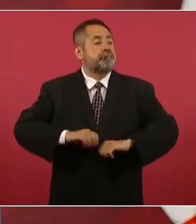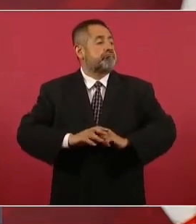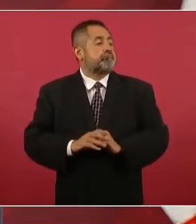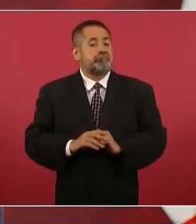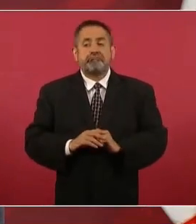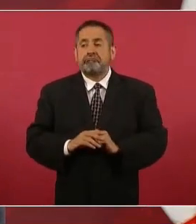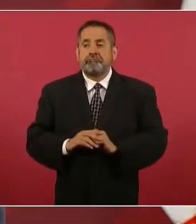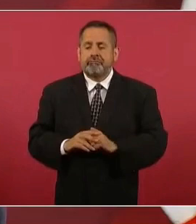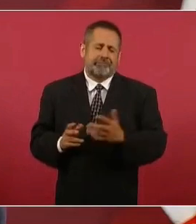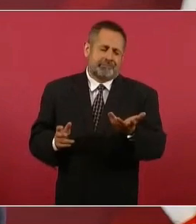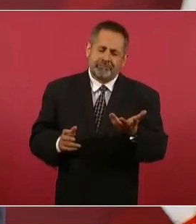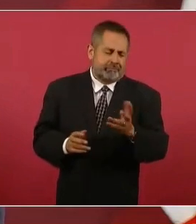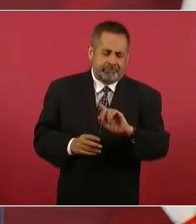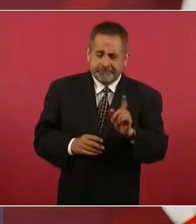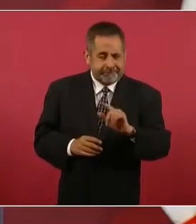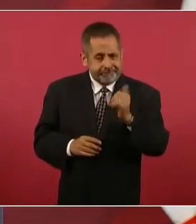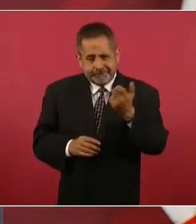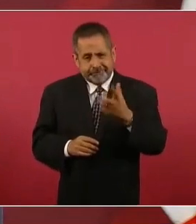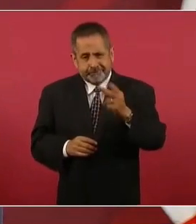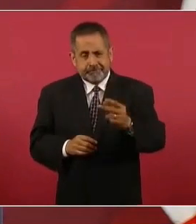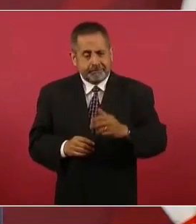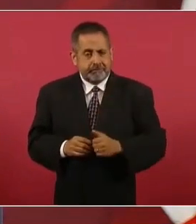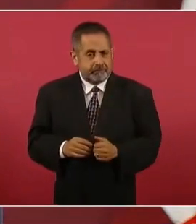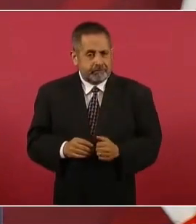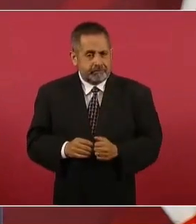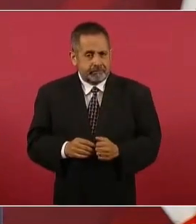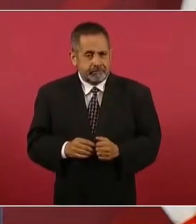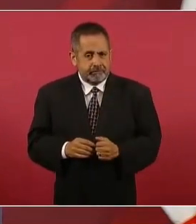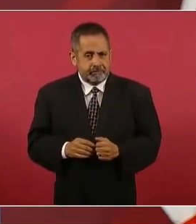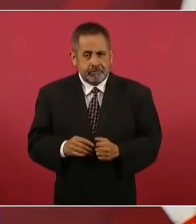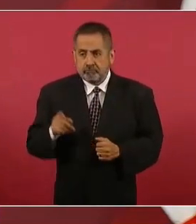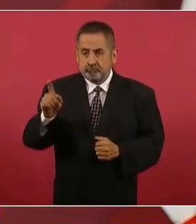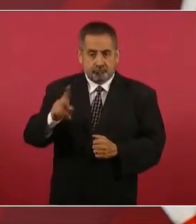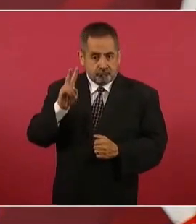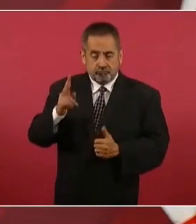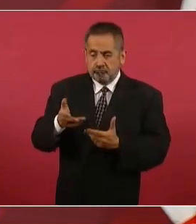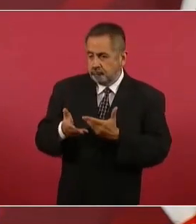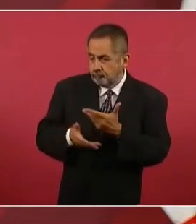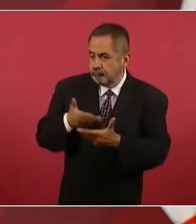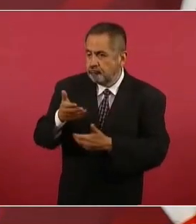que no se les puede llamar servidores